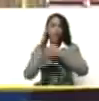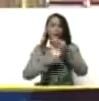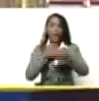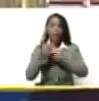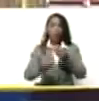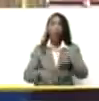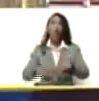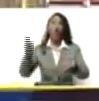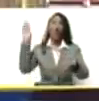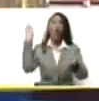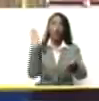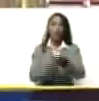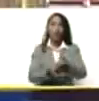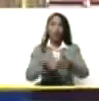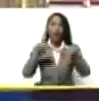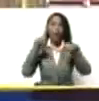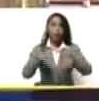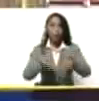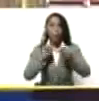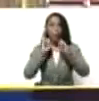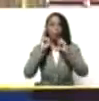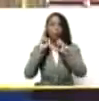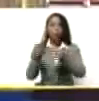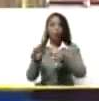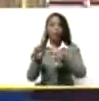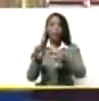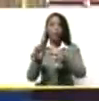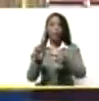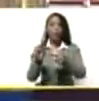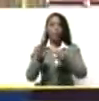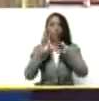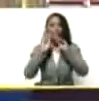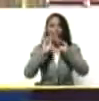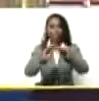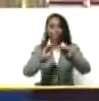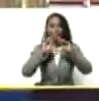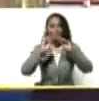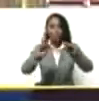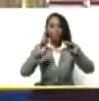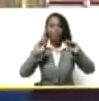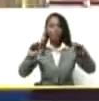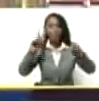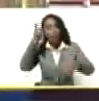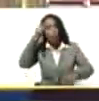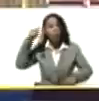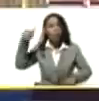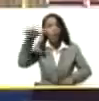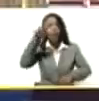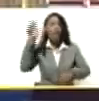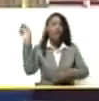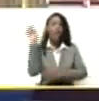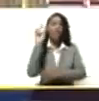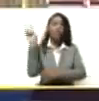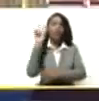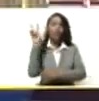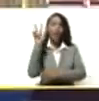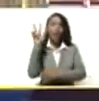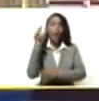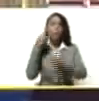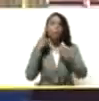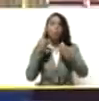y la inflación más baja haciendo diciembre el mes de las mayores presiones en el esquema de hiperinflación